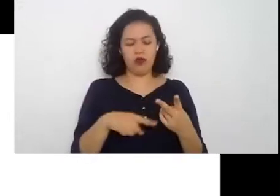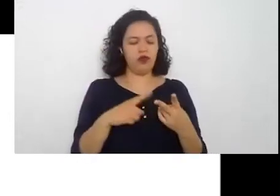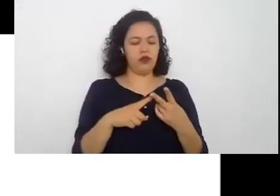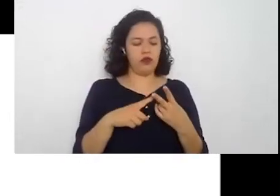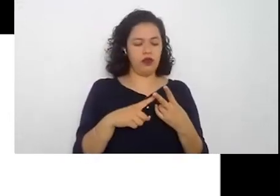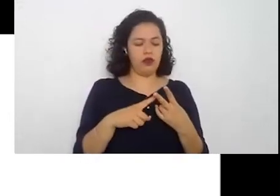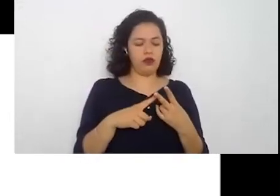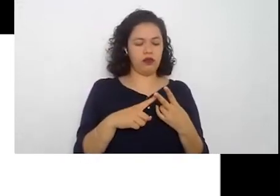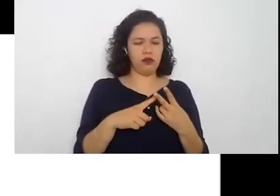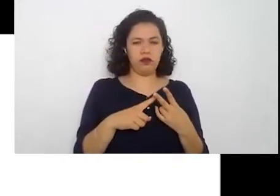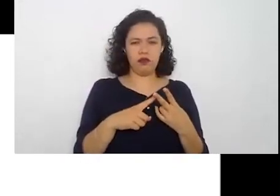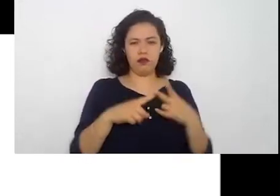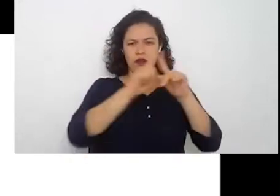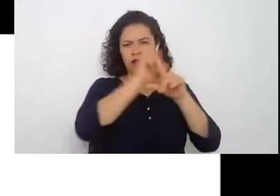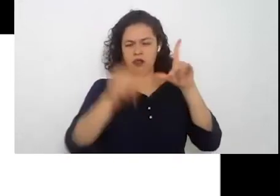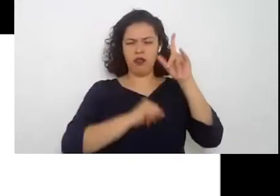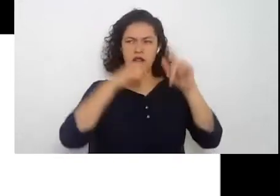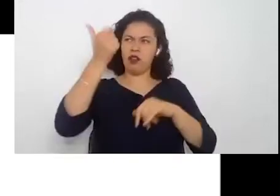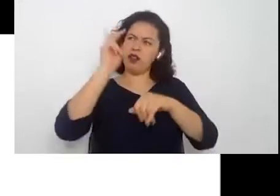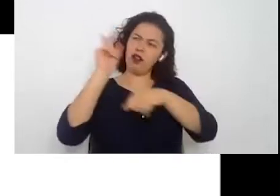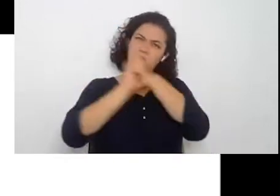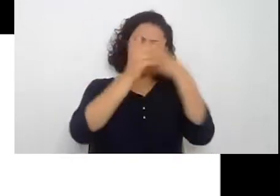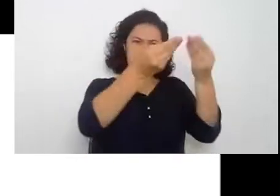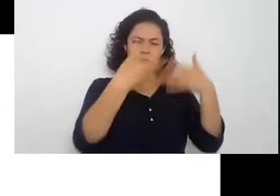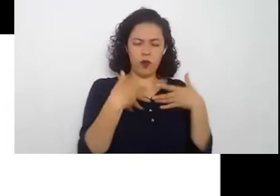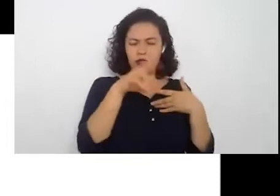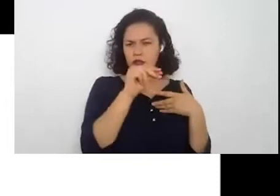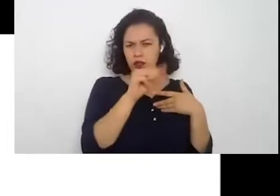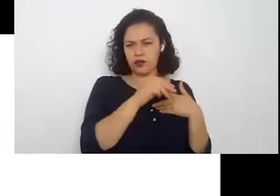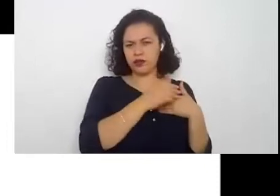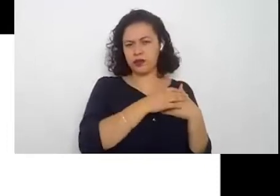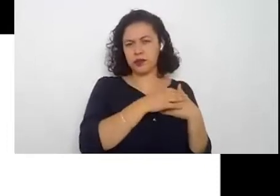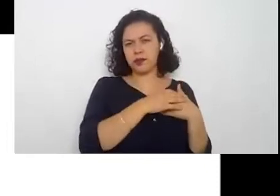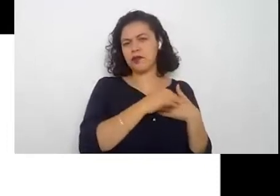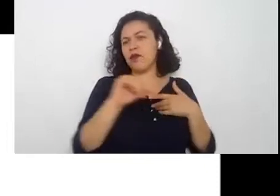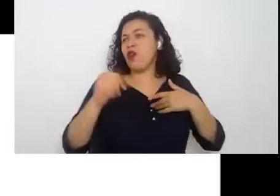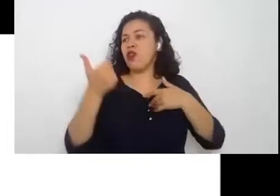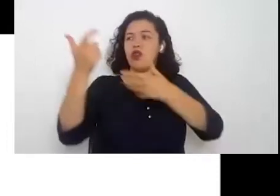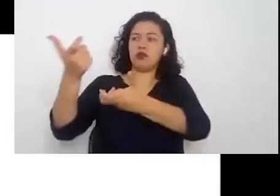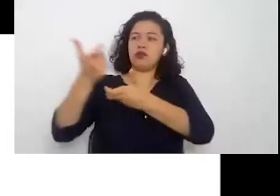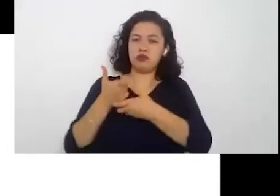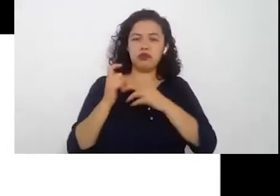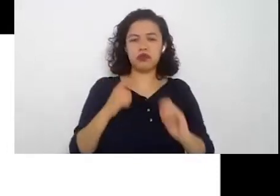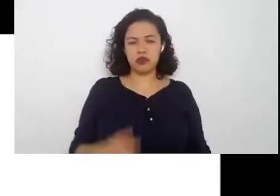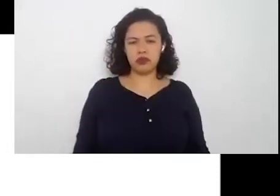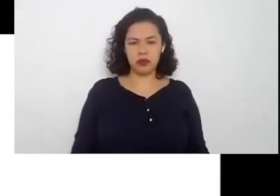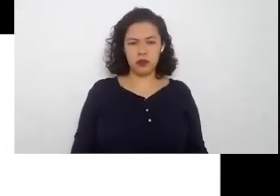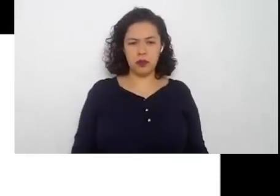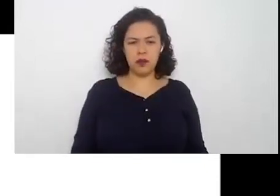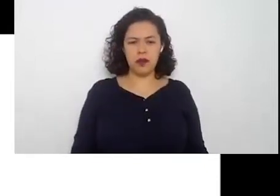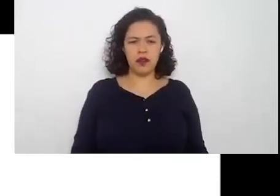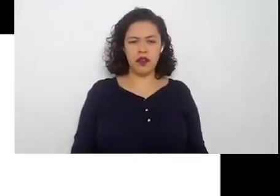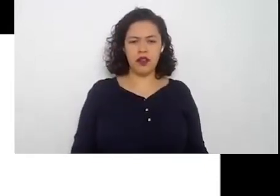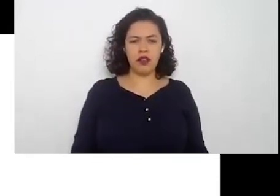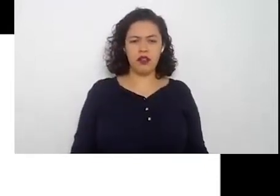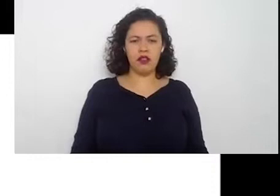donativos nacionales, extranjeros, no. Eran simplemente otros ingresos. Entonces, si se fijan, cuando empezamos en